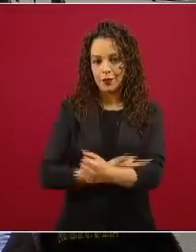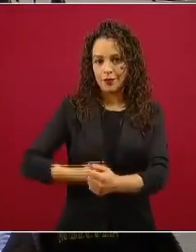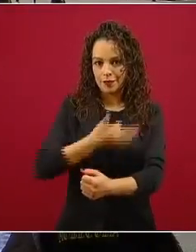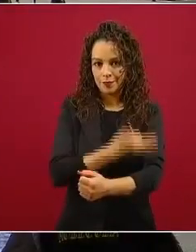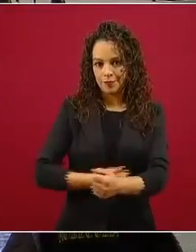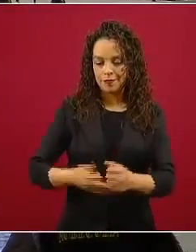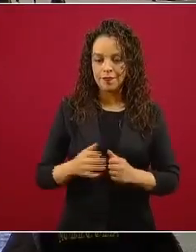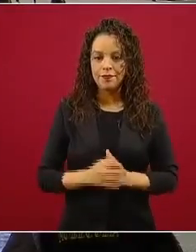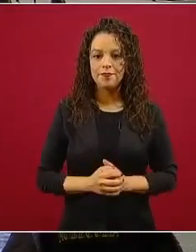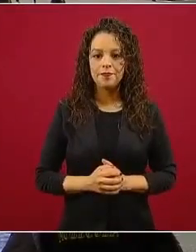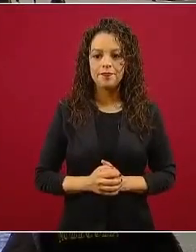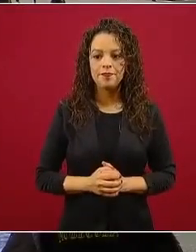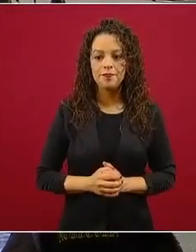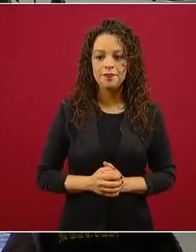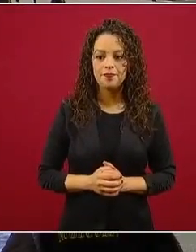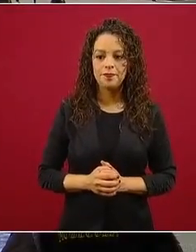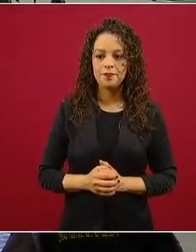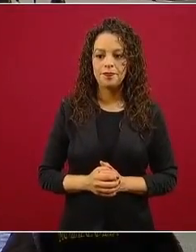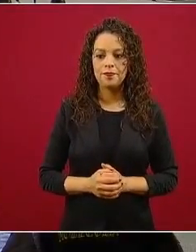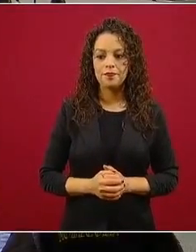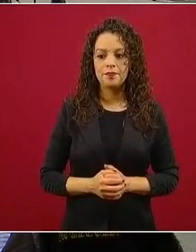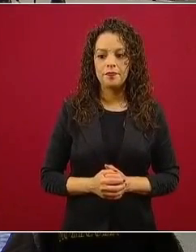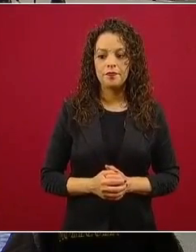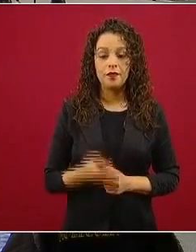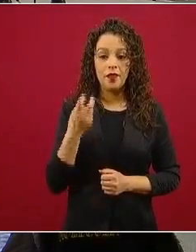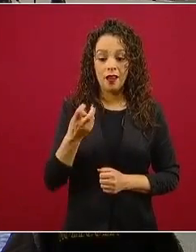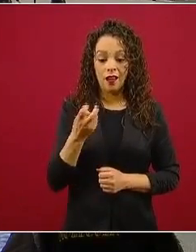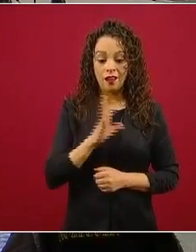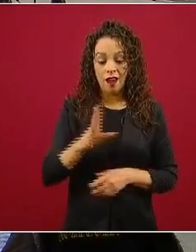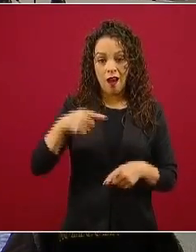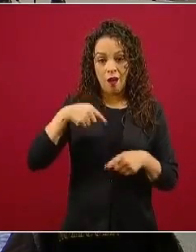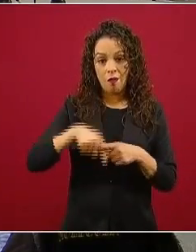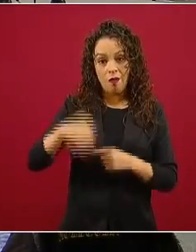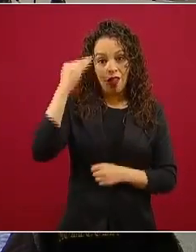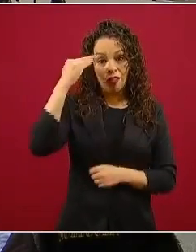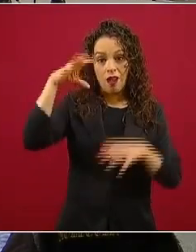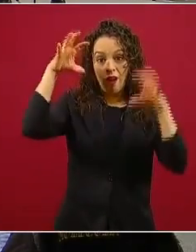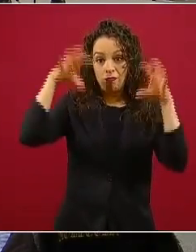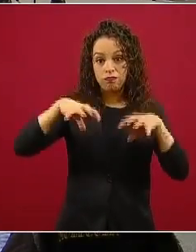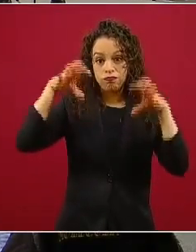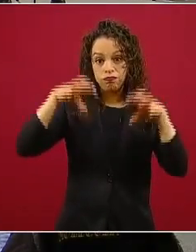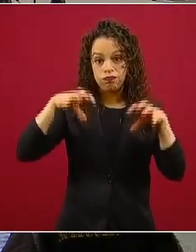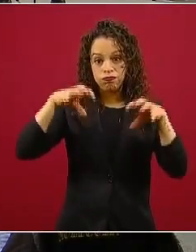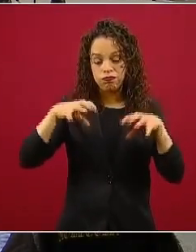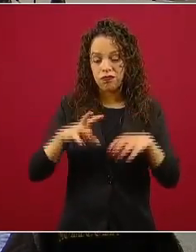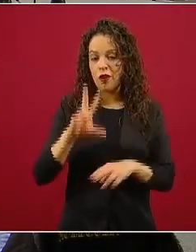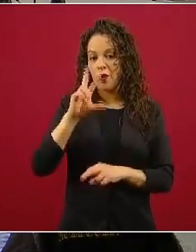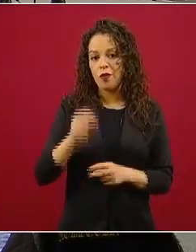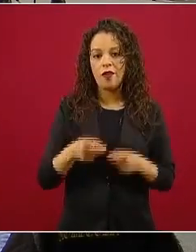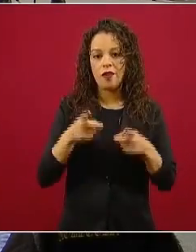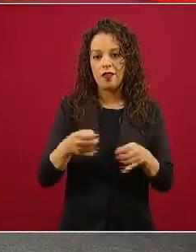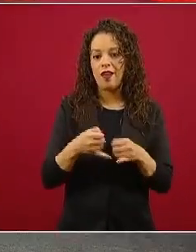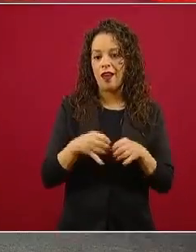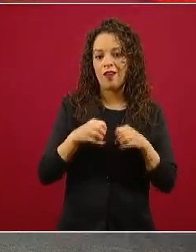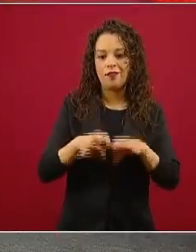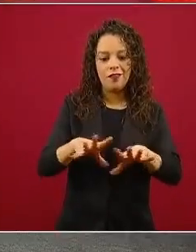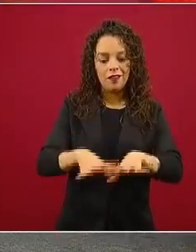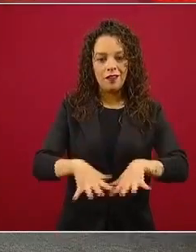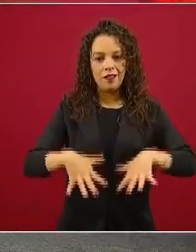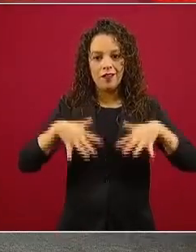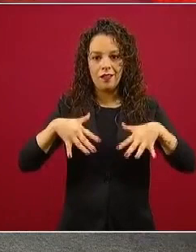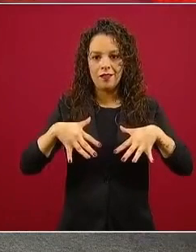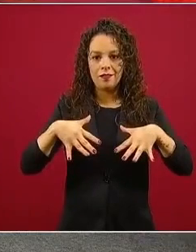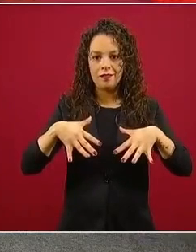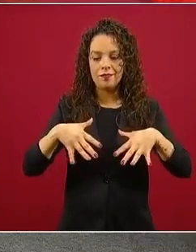Como estamos ya en temporada de lluvia, no lo vamos a hacer en el patio, lo vamos a hacer en